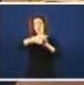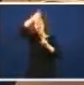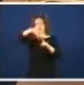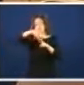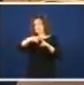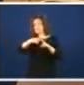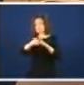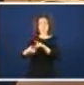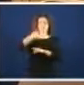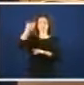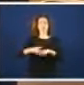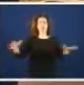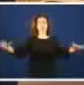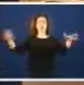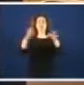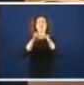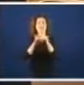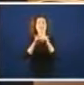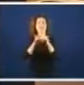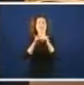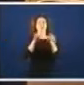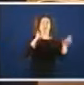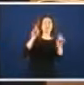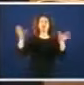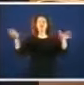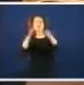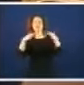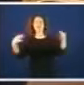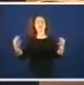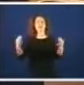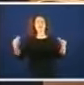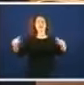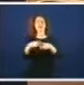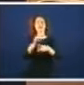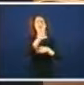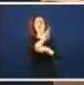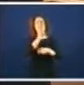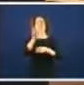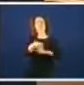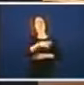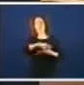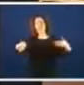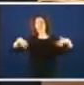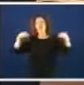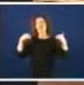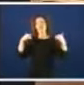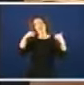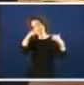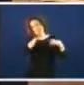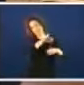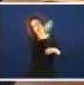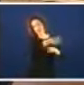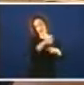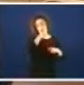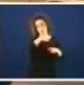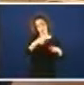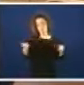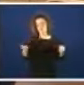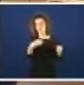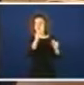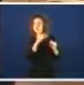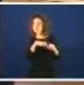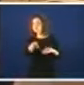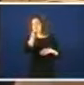ambos casos Cale a peza central O Partido Popular de Galicia, señor Fijo A presunta